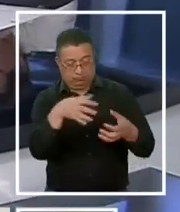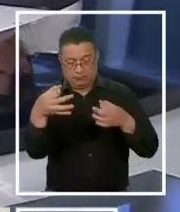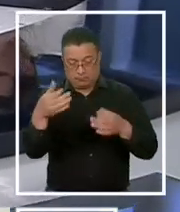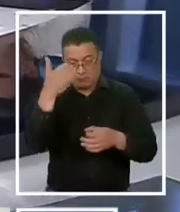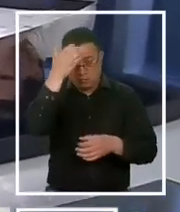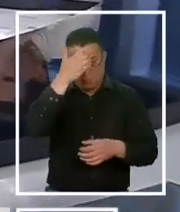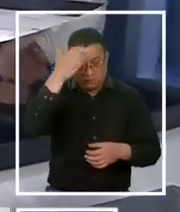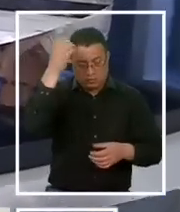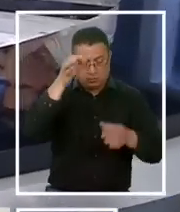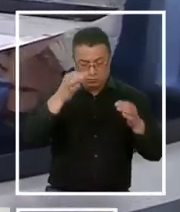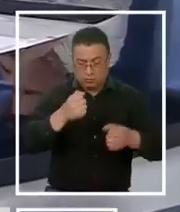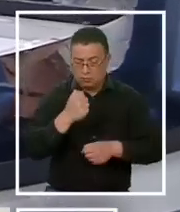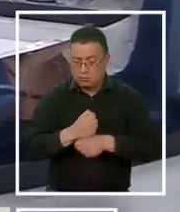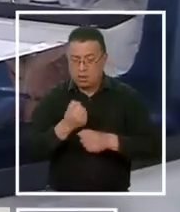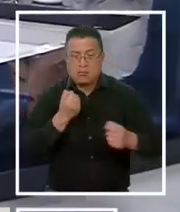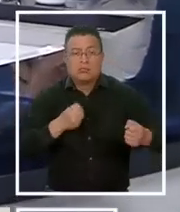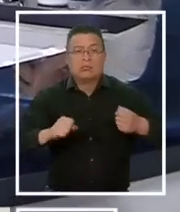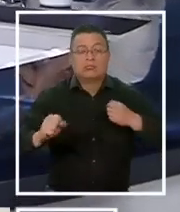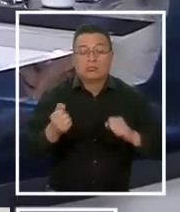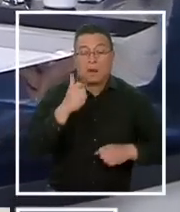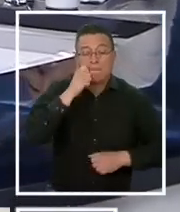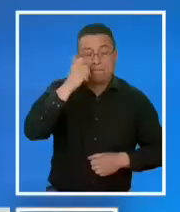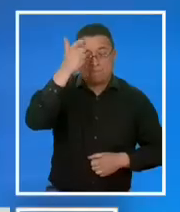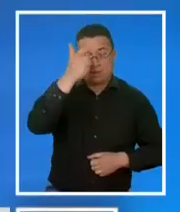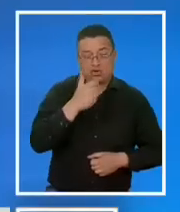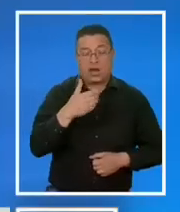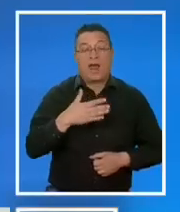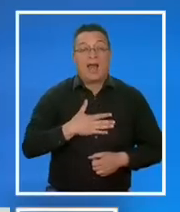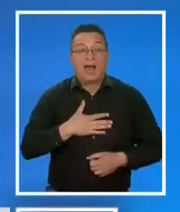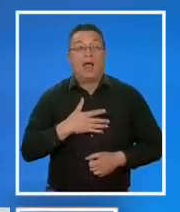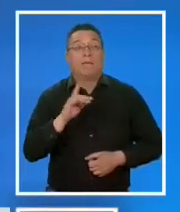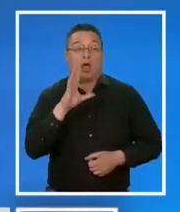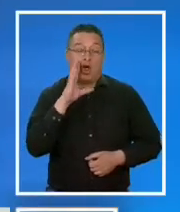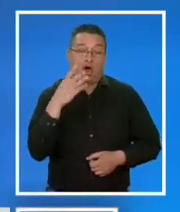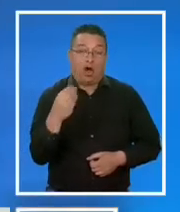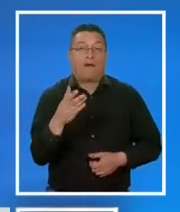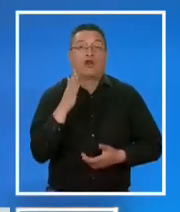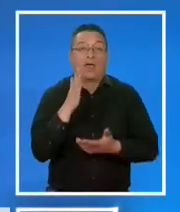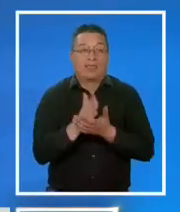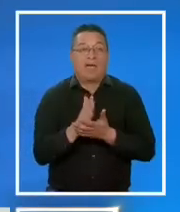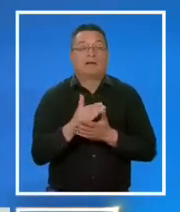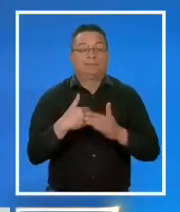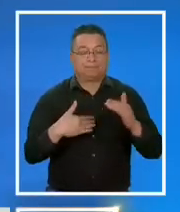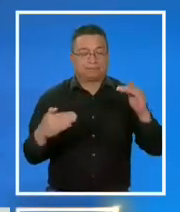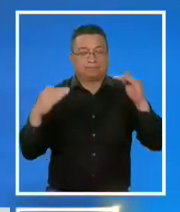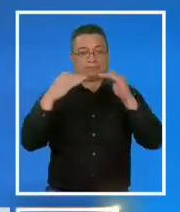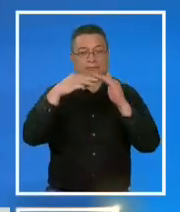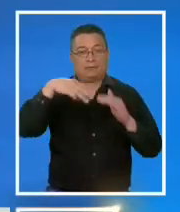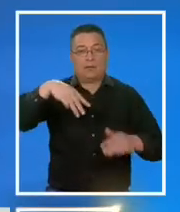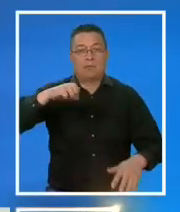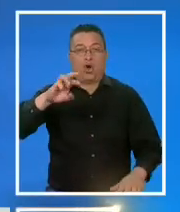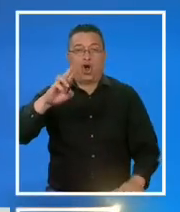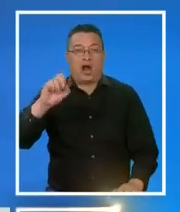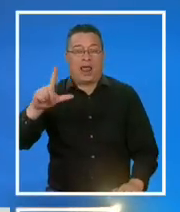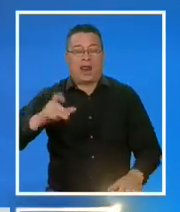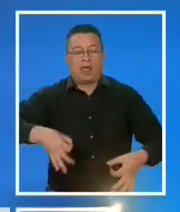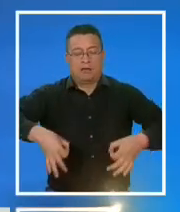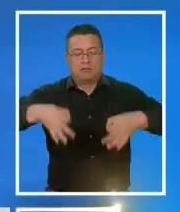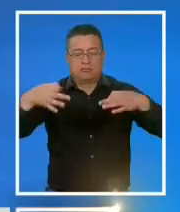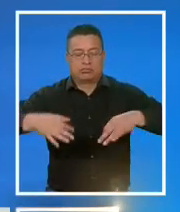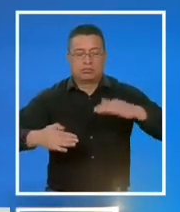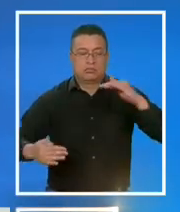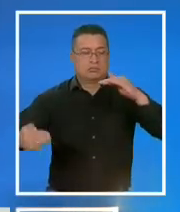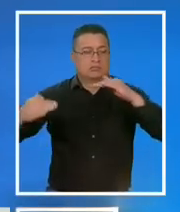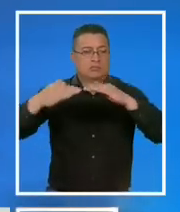profesionales de su conducta personal porque por supuesto también ahí tienen que tener una conducta moral intachable Pero ya